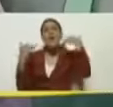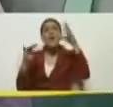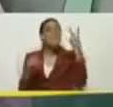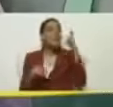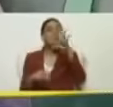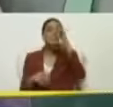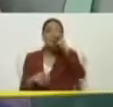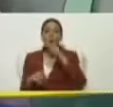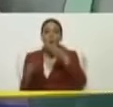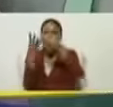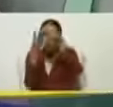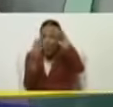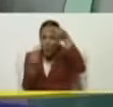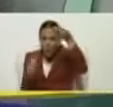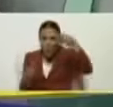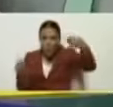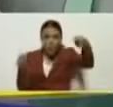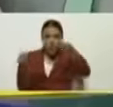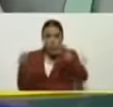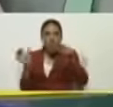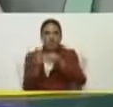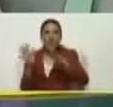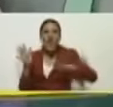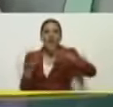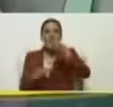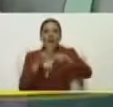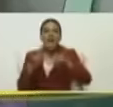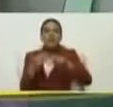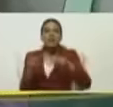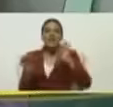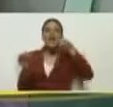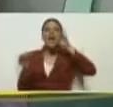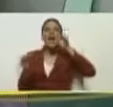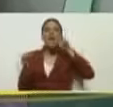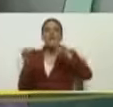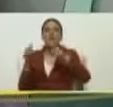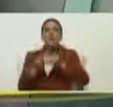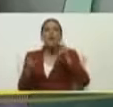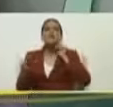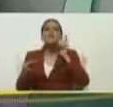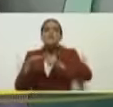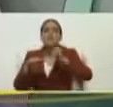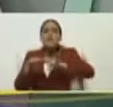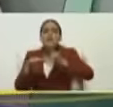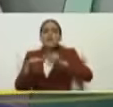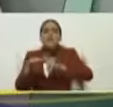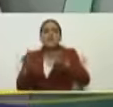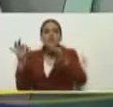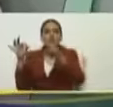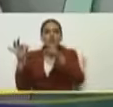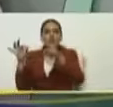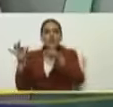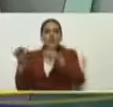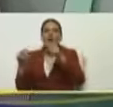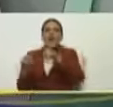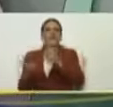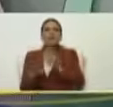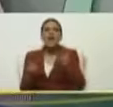¿Ustedes han visto la manga? Esa manga está curada. No hace falta echarle ni